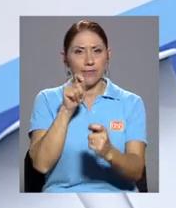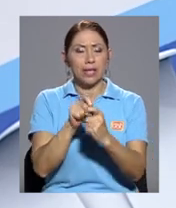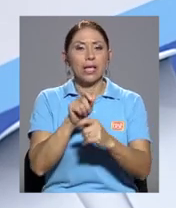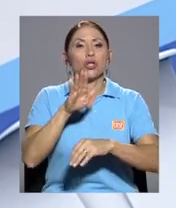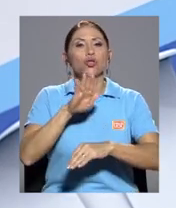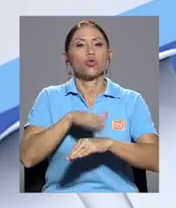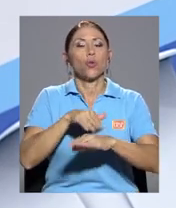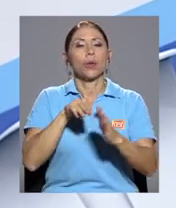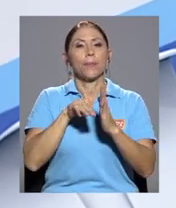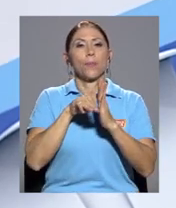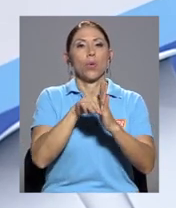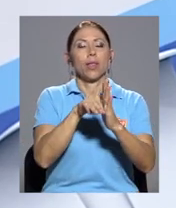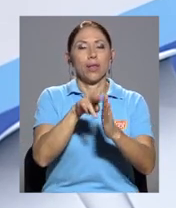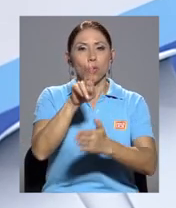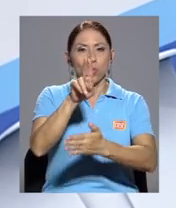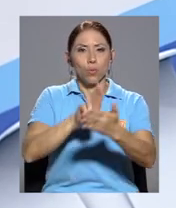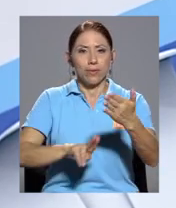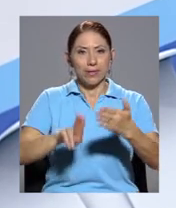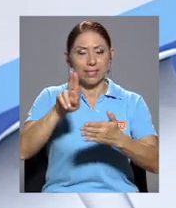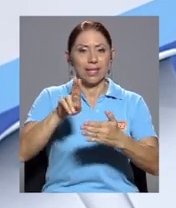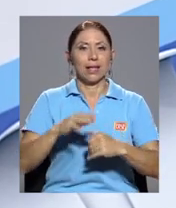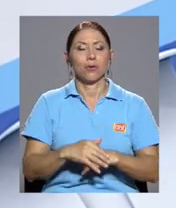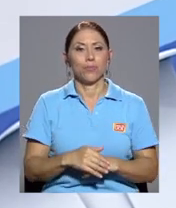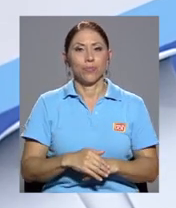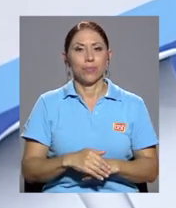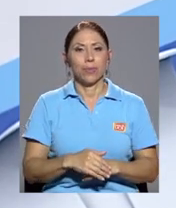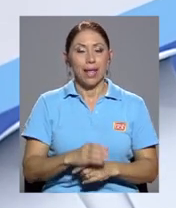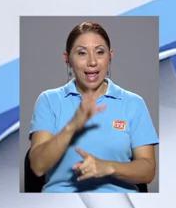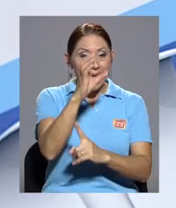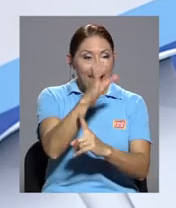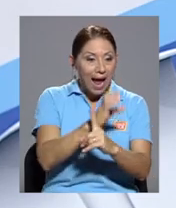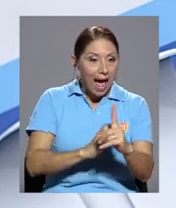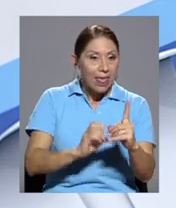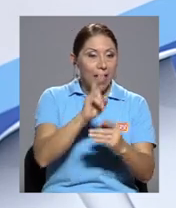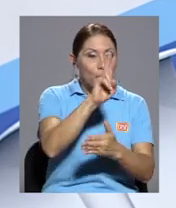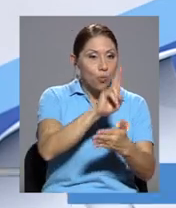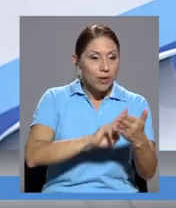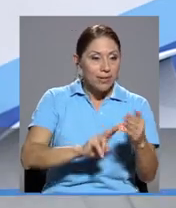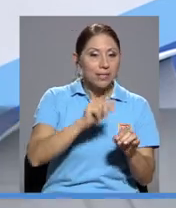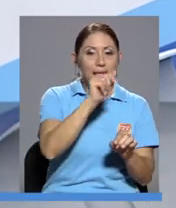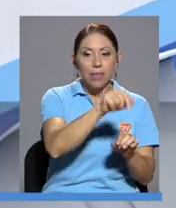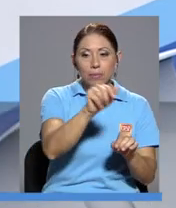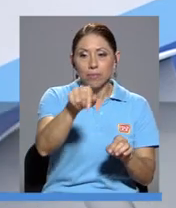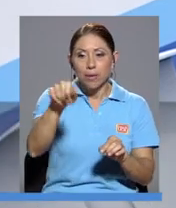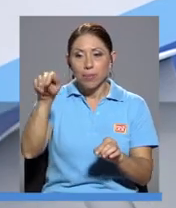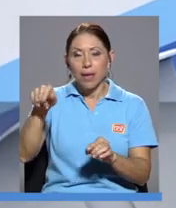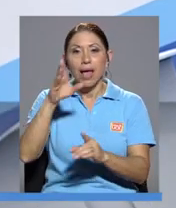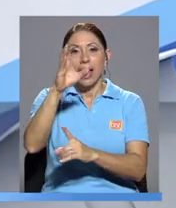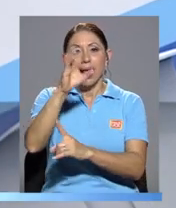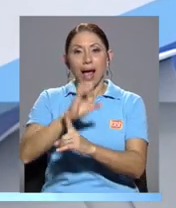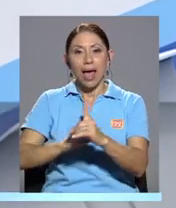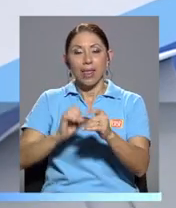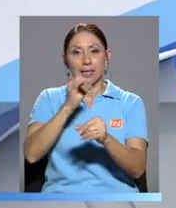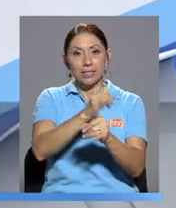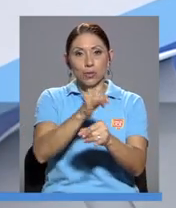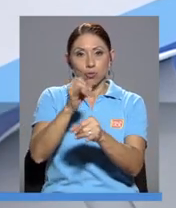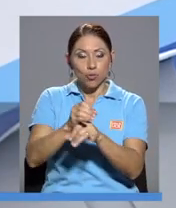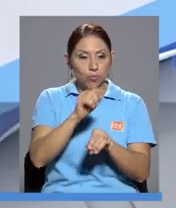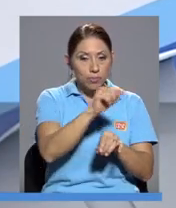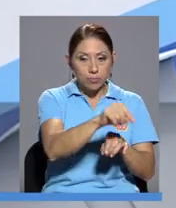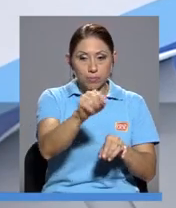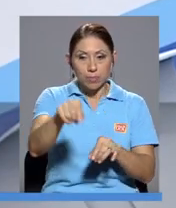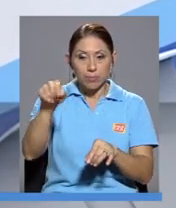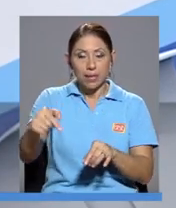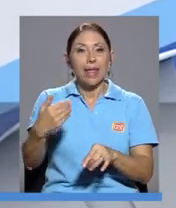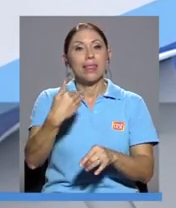al modelo universitario cada universidad cada institución tiene un modelo que sigue